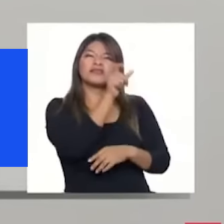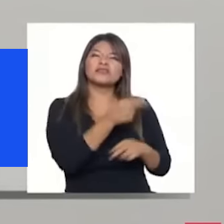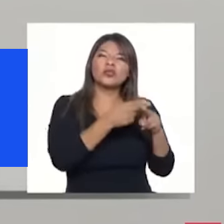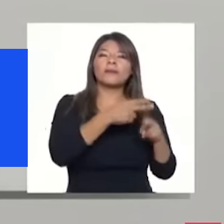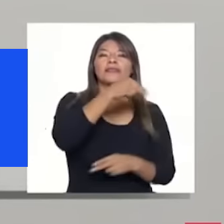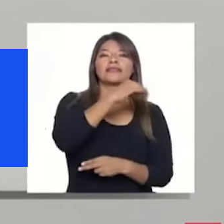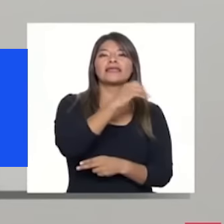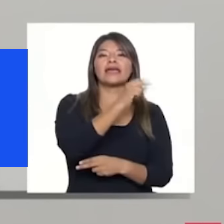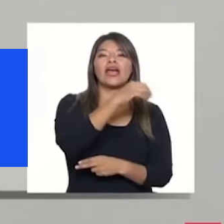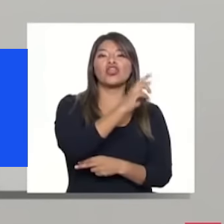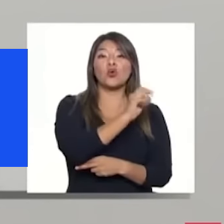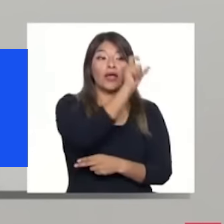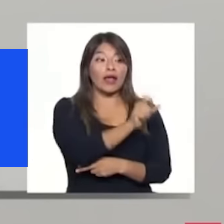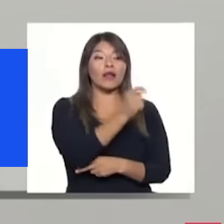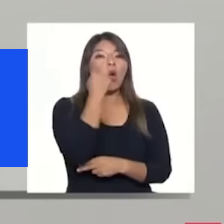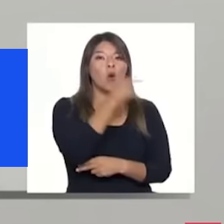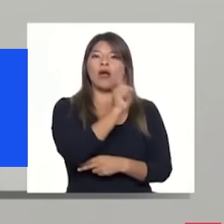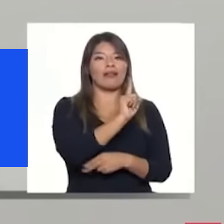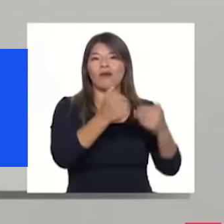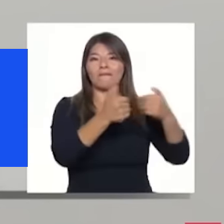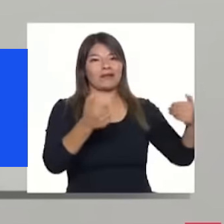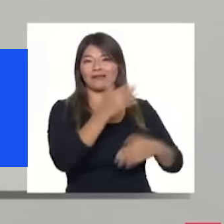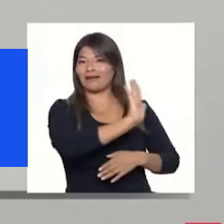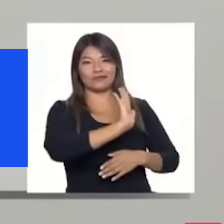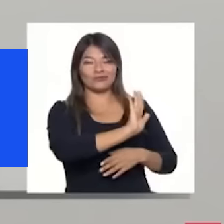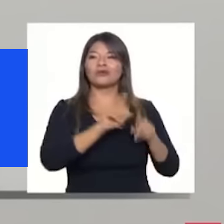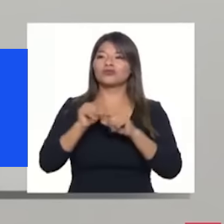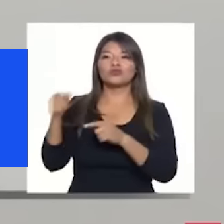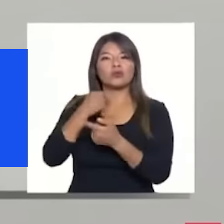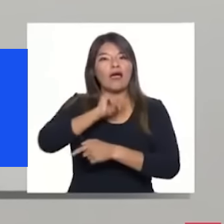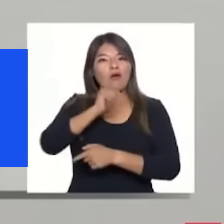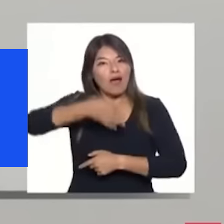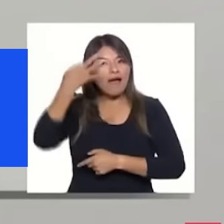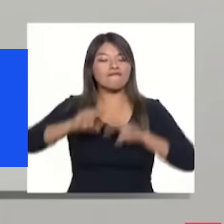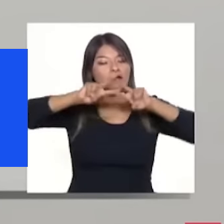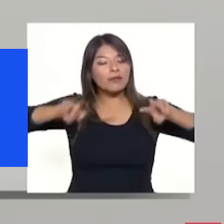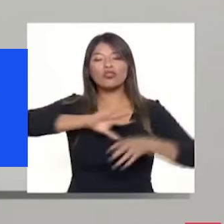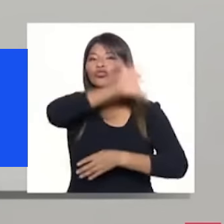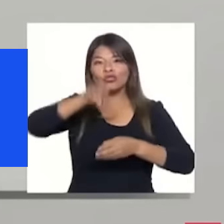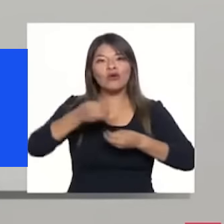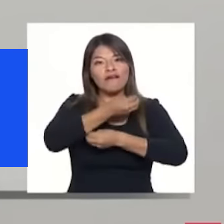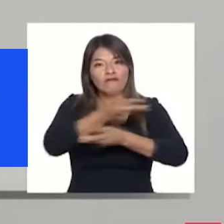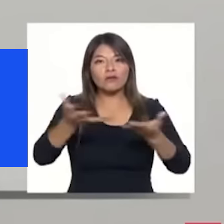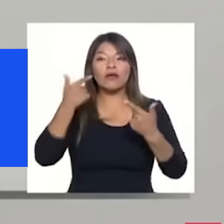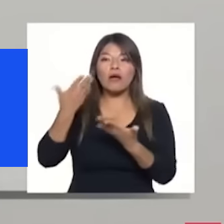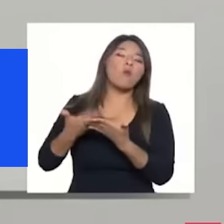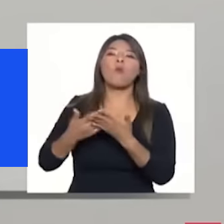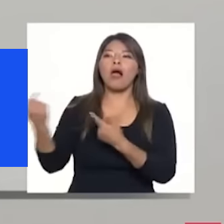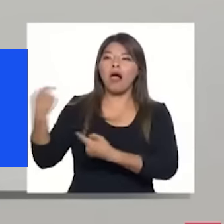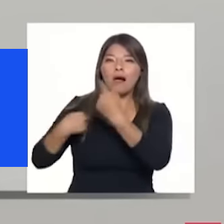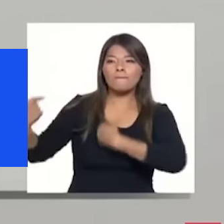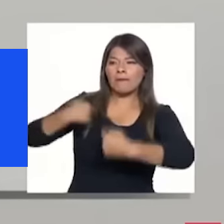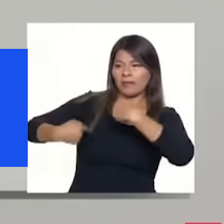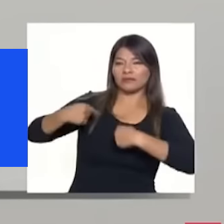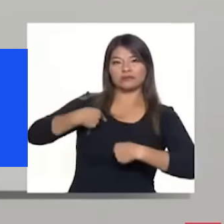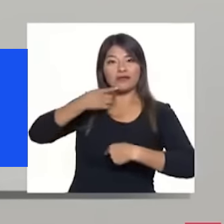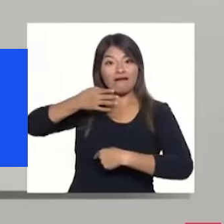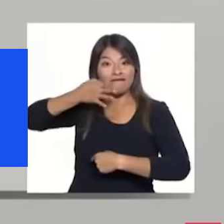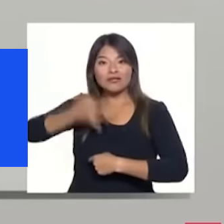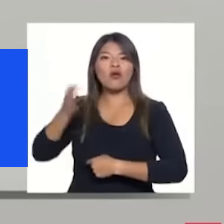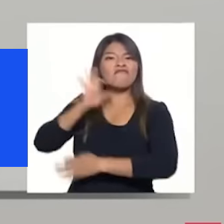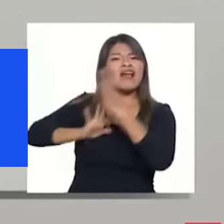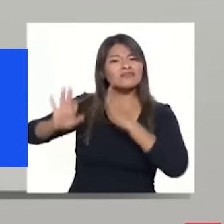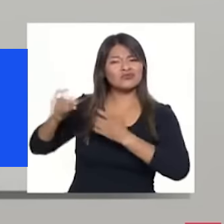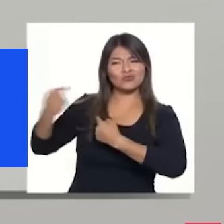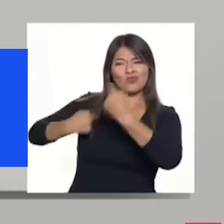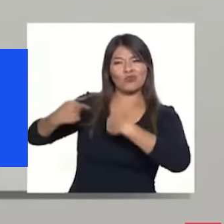estoy seguro de que no está en esta confabulación. Pero aquí se tiene que investigar todo. El origen de los audios, las imputaciones falsas sobre el suscrito y sobre todo,